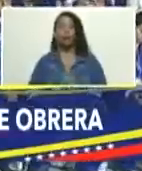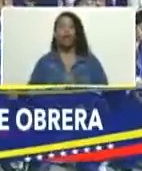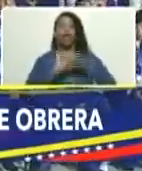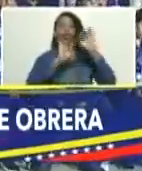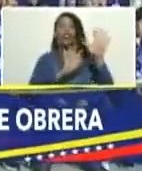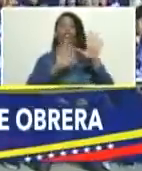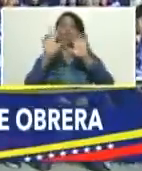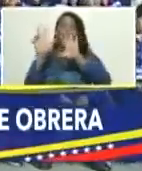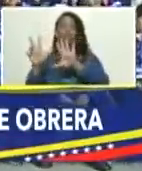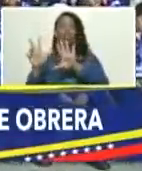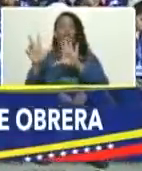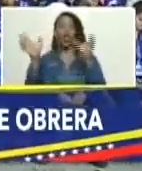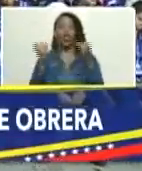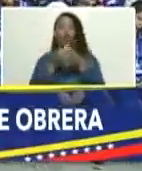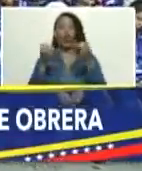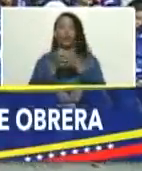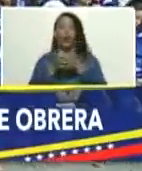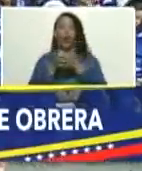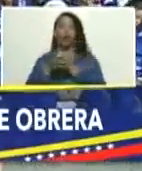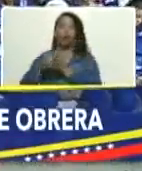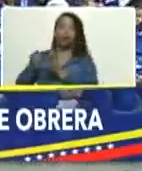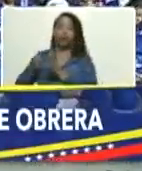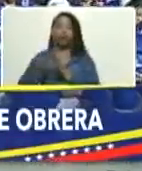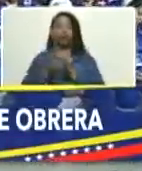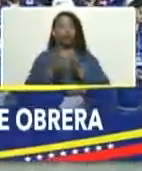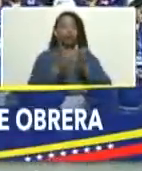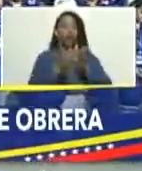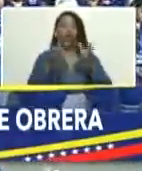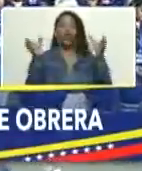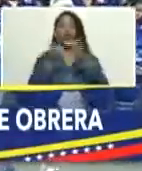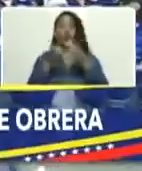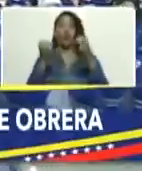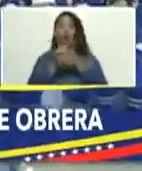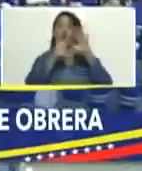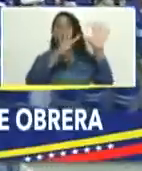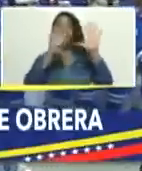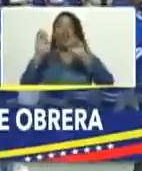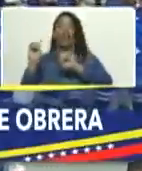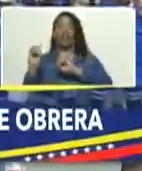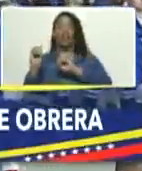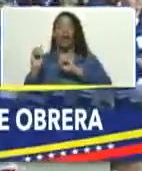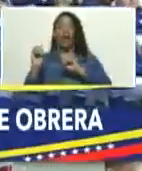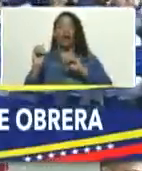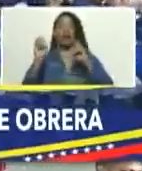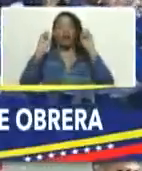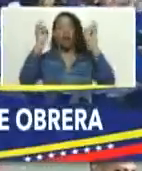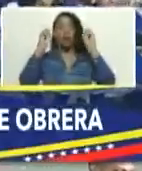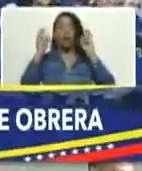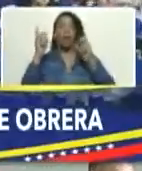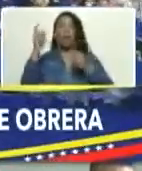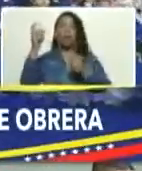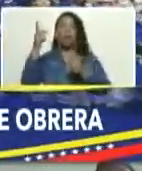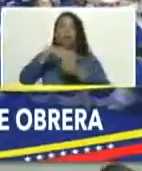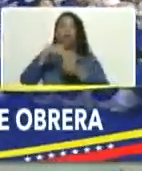98 del sector construcción, 90 del sector petroquímico,